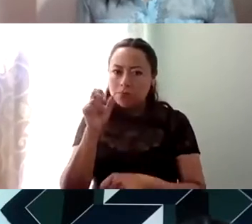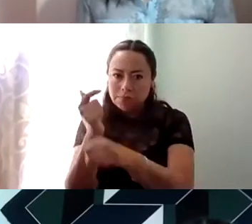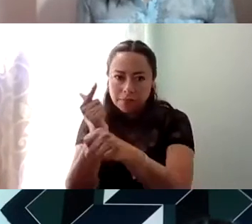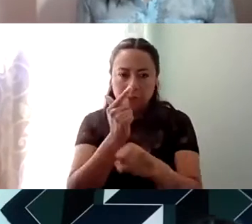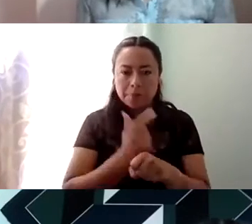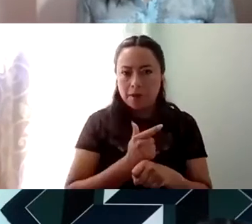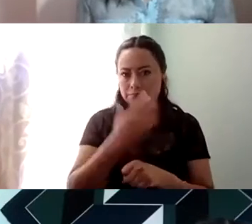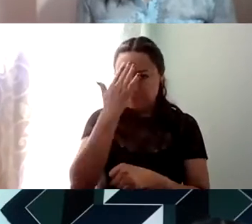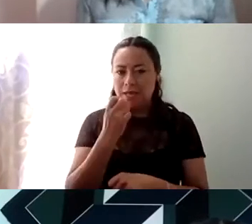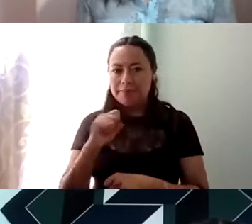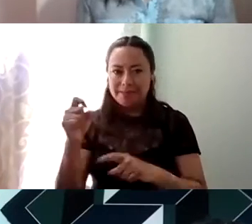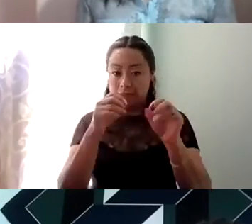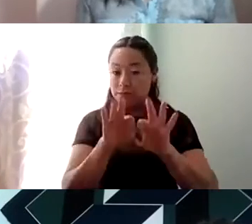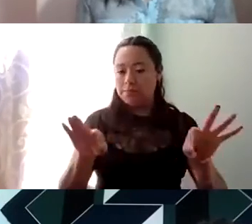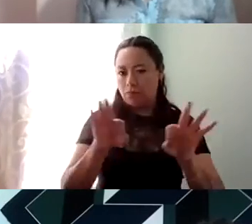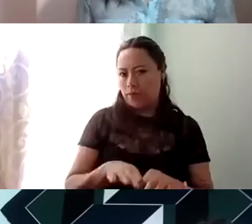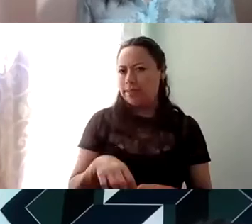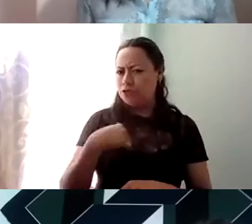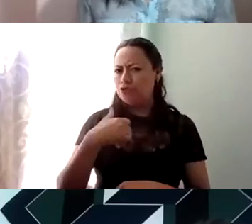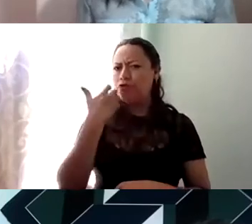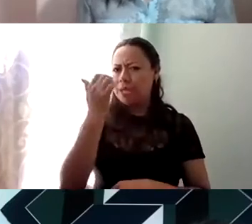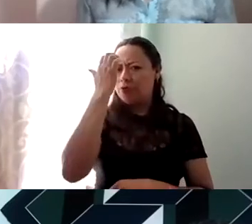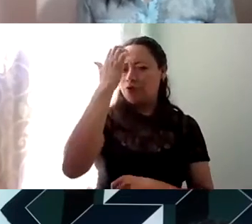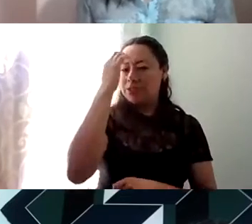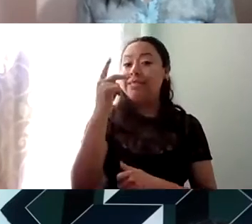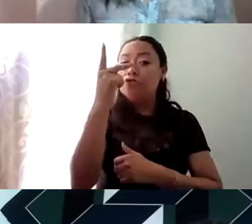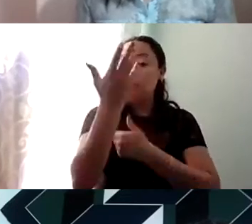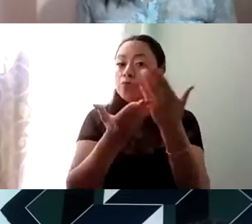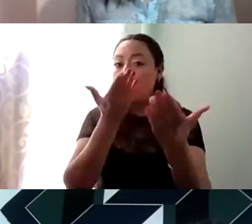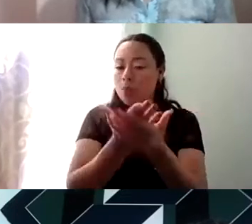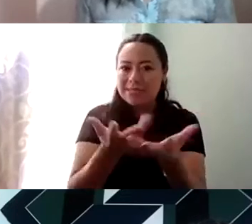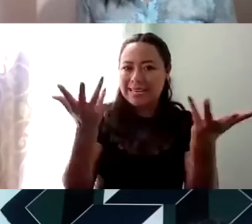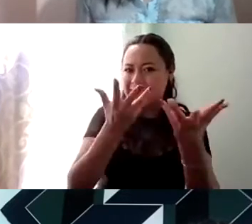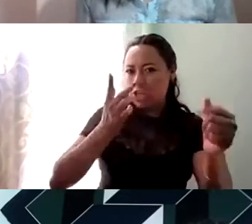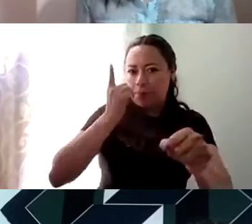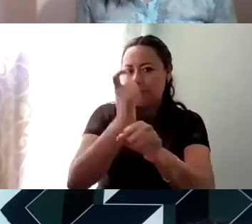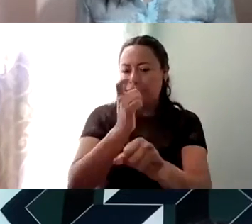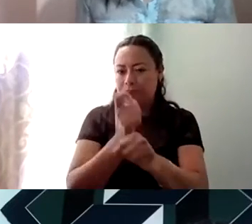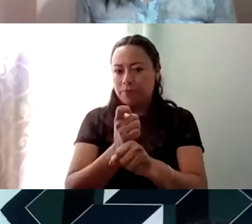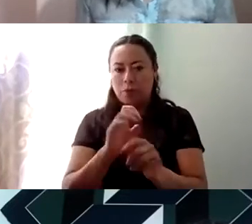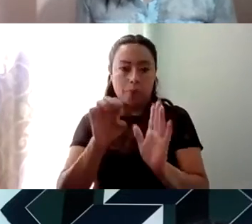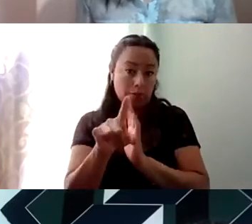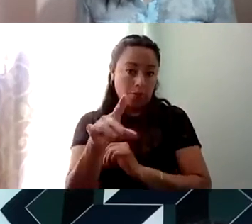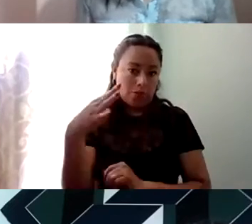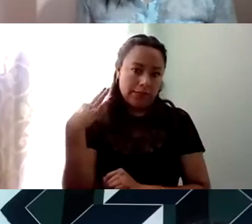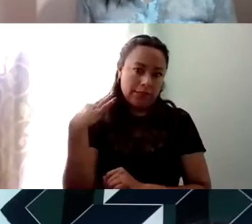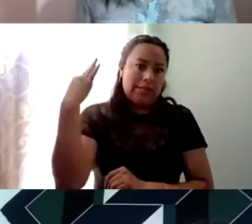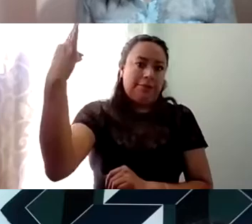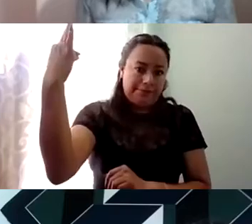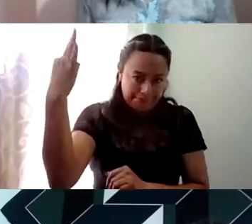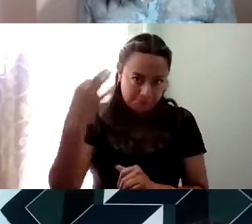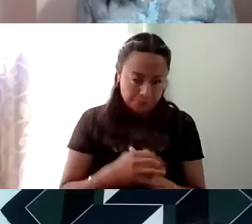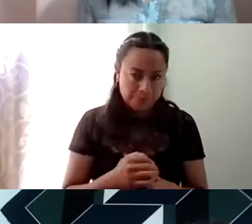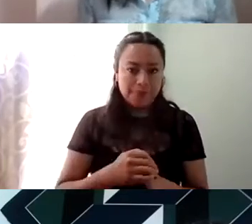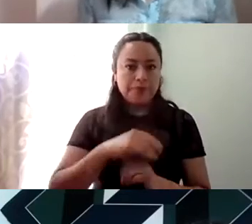las propuestas y acciones prioritarias que, en caso de ser electa por otro periodo como integrante